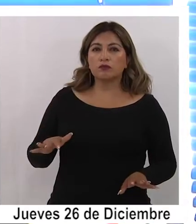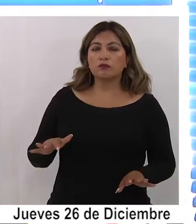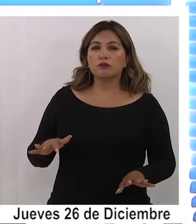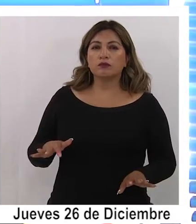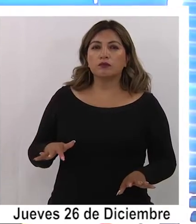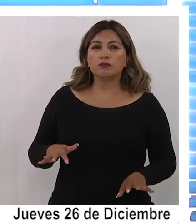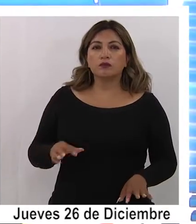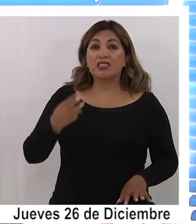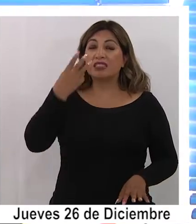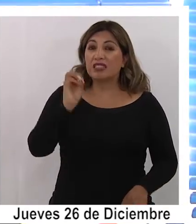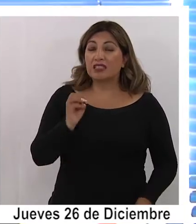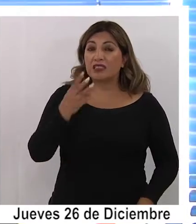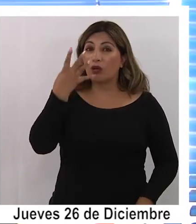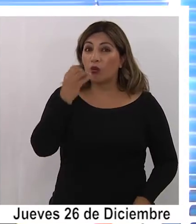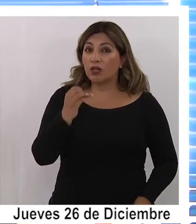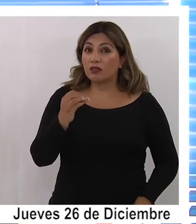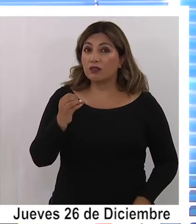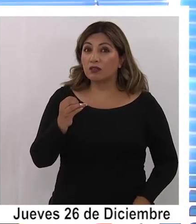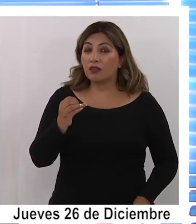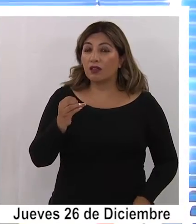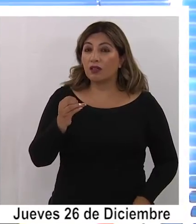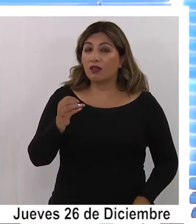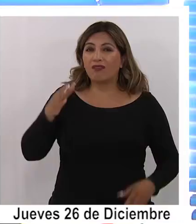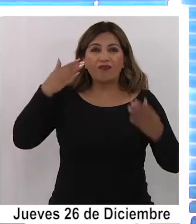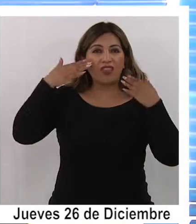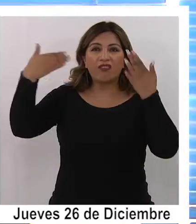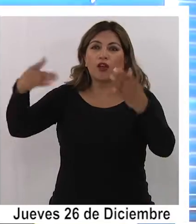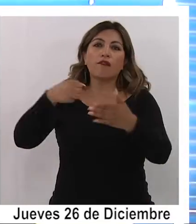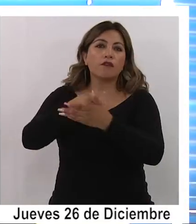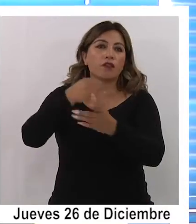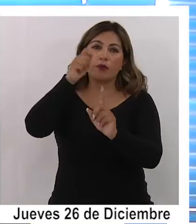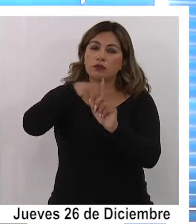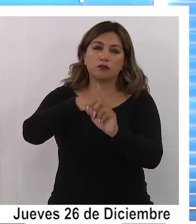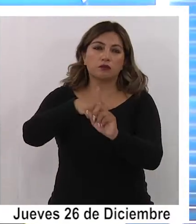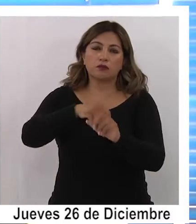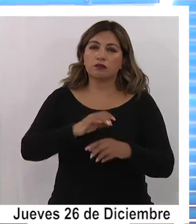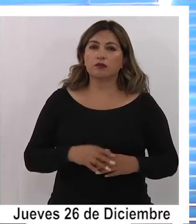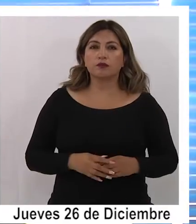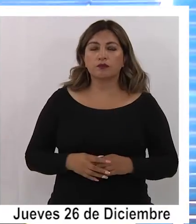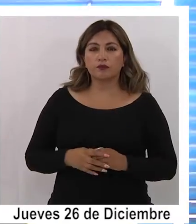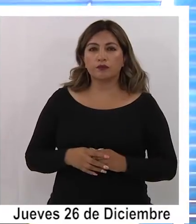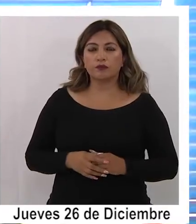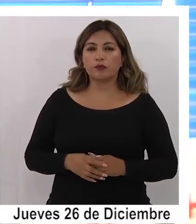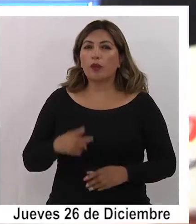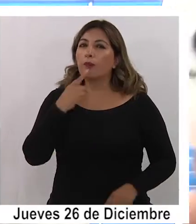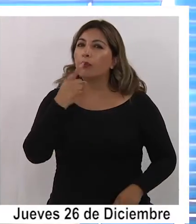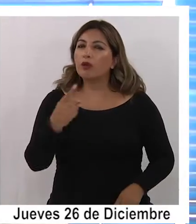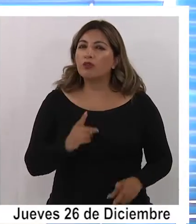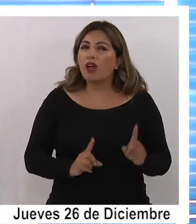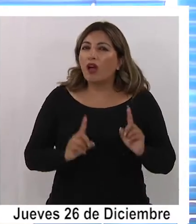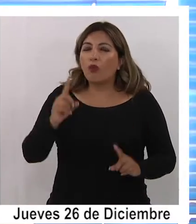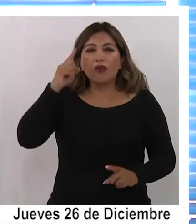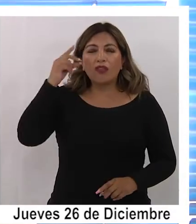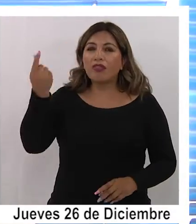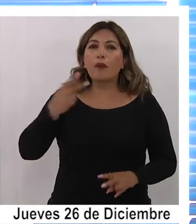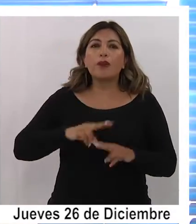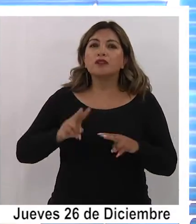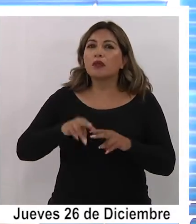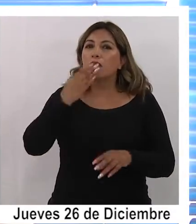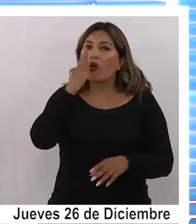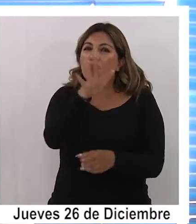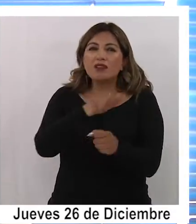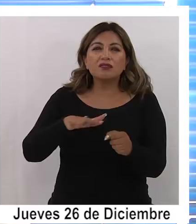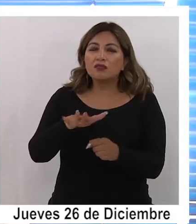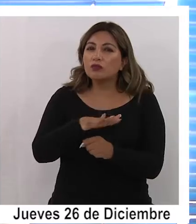pienso que alrededor de, entre 30 a 40 locales van a ser devueltos este fin de mes. ¿Tienen alguna